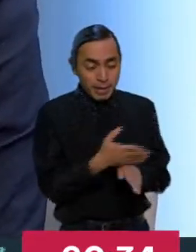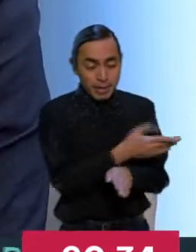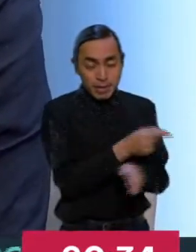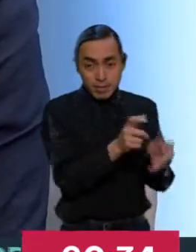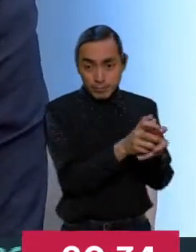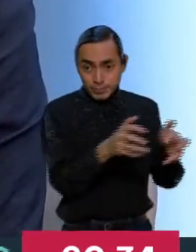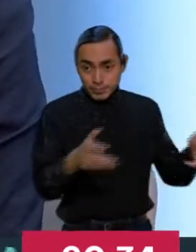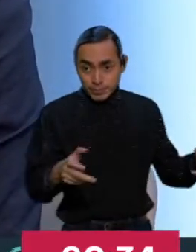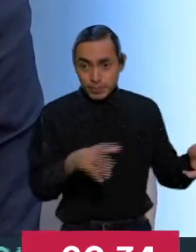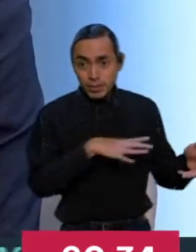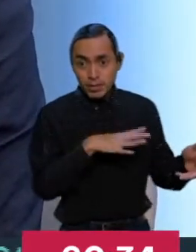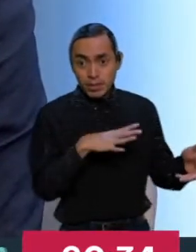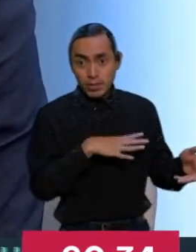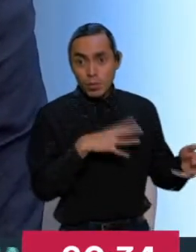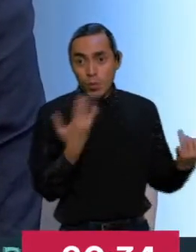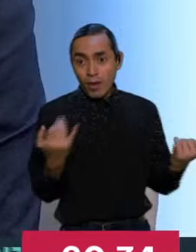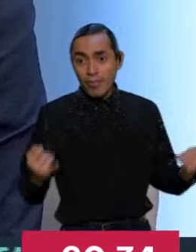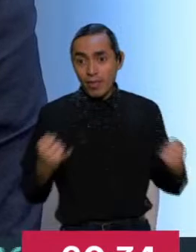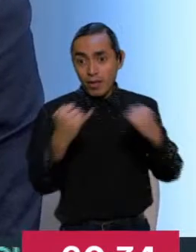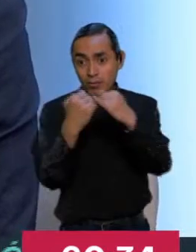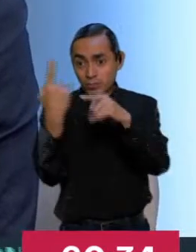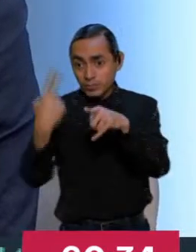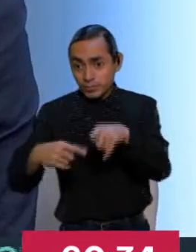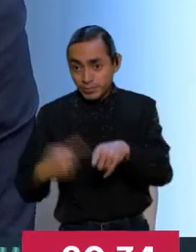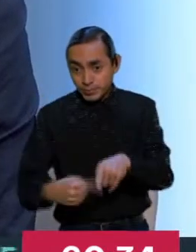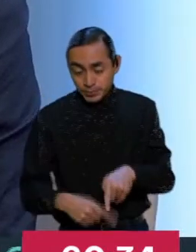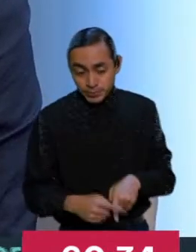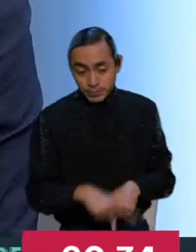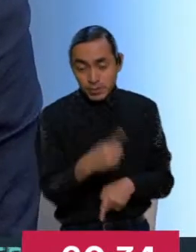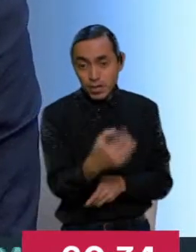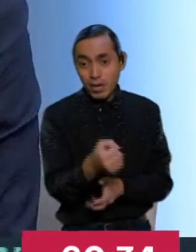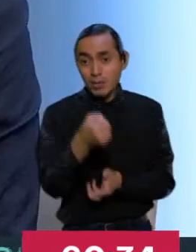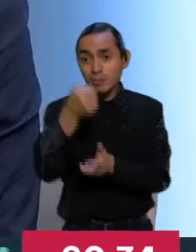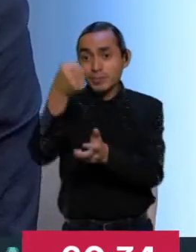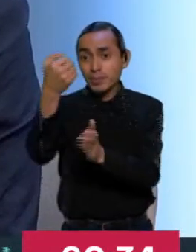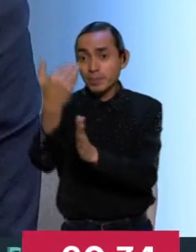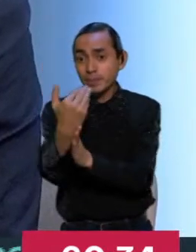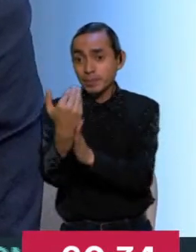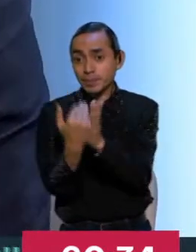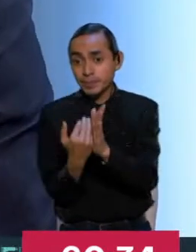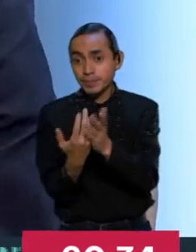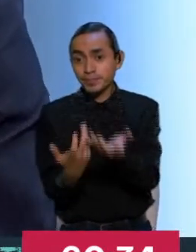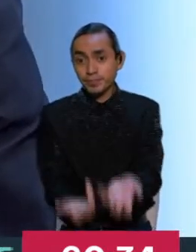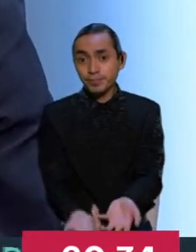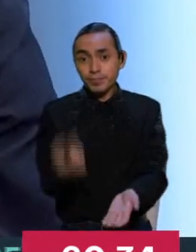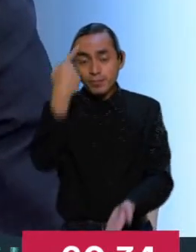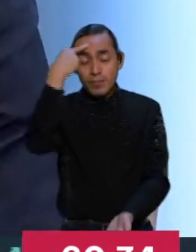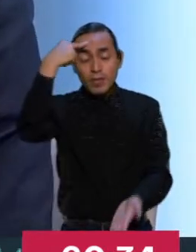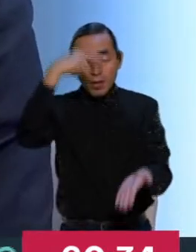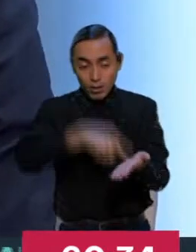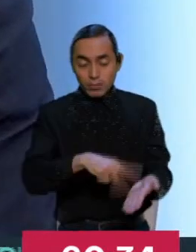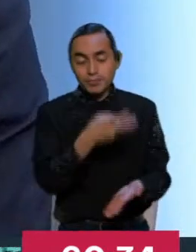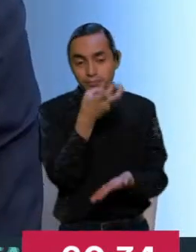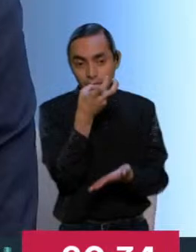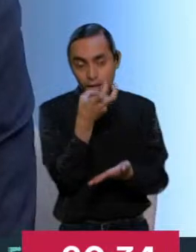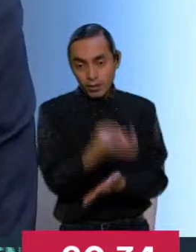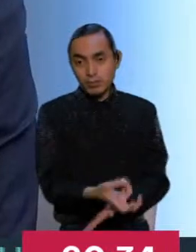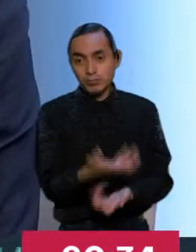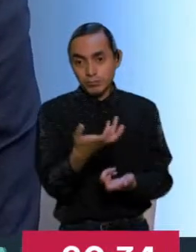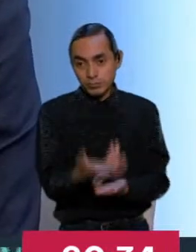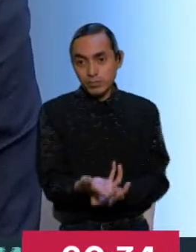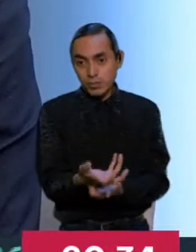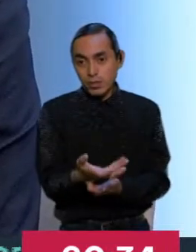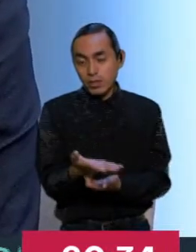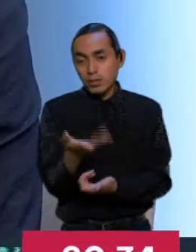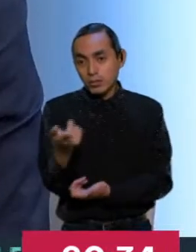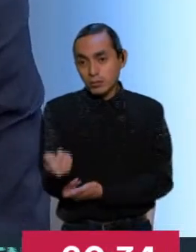el desmantelamiento de instituciones y cada vez menos presupuesto público. Y creo que esto obviamente ha impactado en contra de niños,